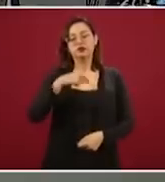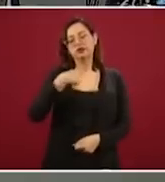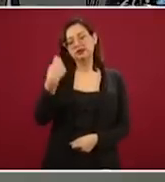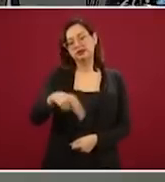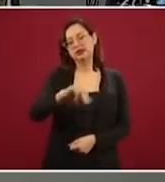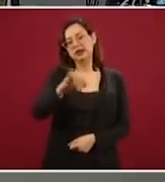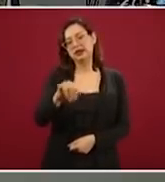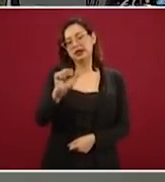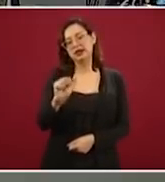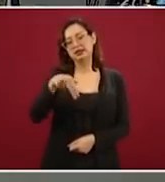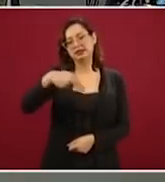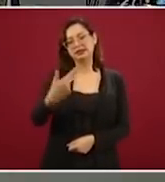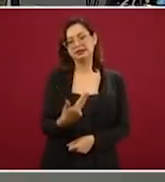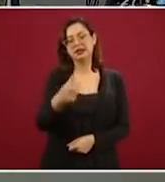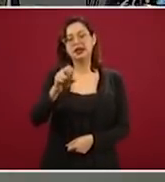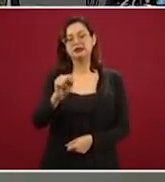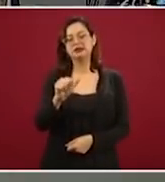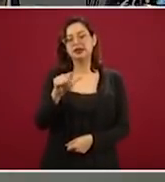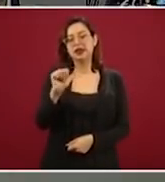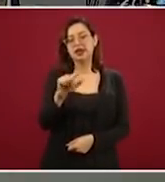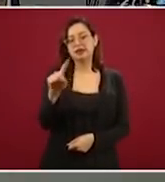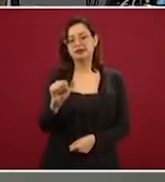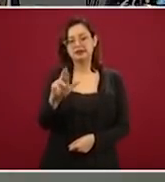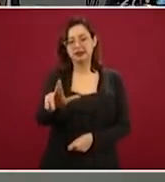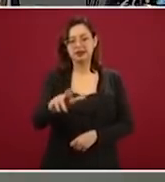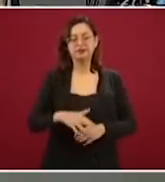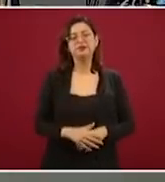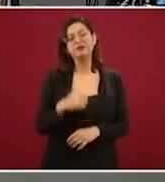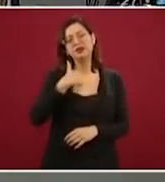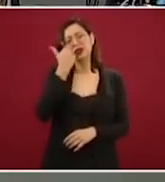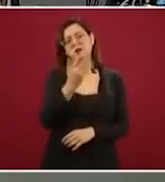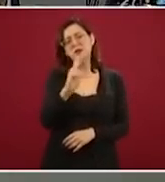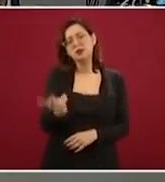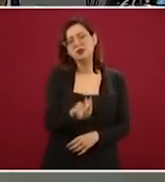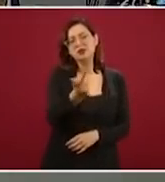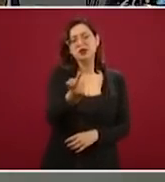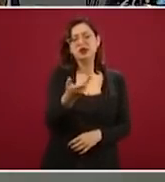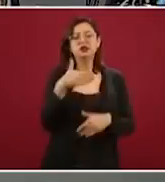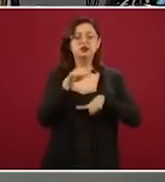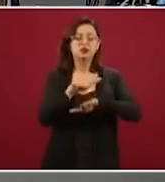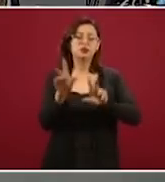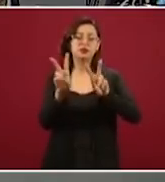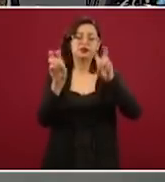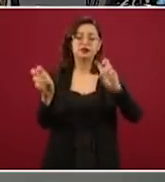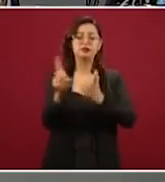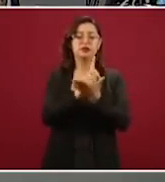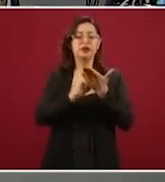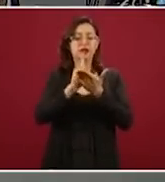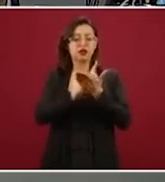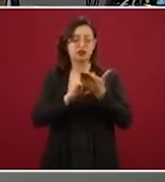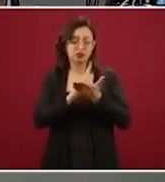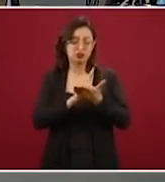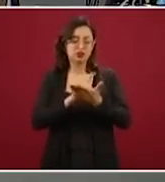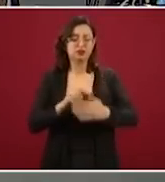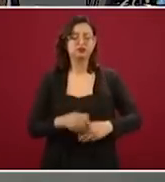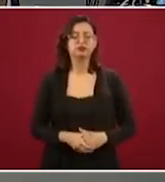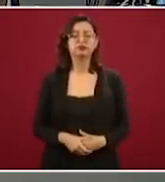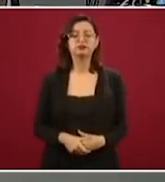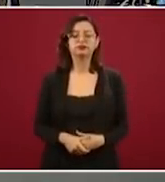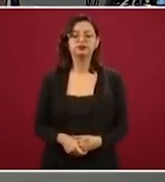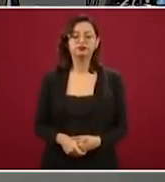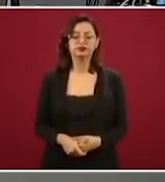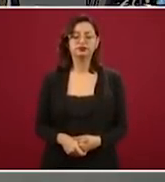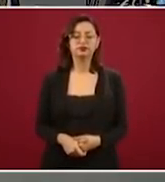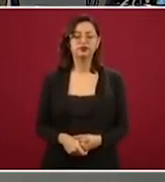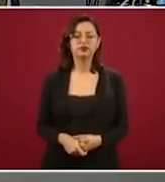Noticias, Grupo Político y Zócalo Virtual. Preguntarle a propósito de este tema de las drogas, ¿qué posibilidades hay, por